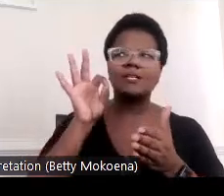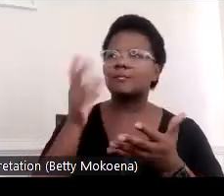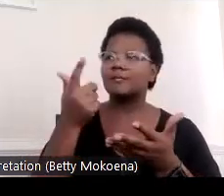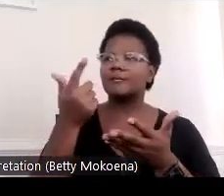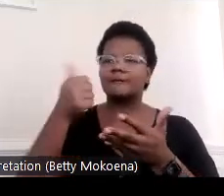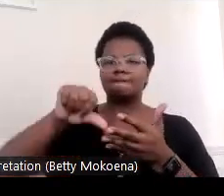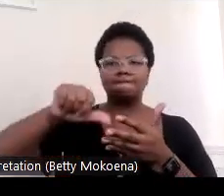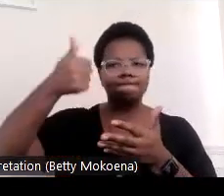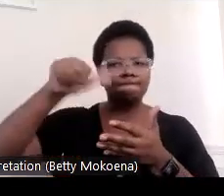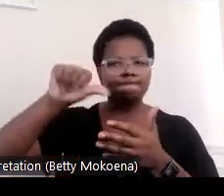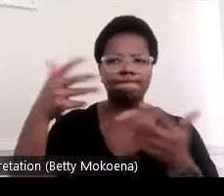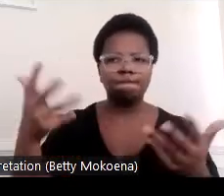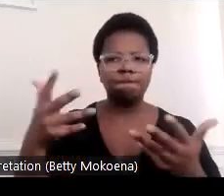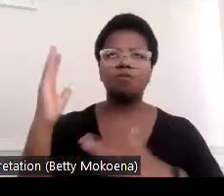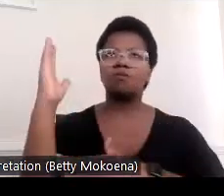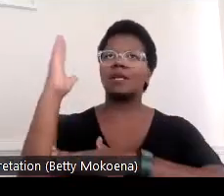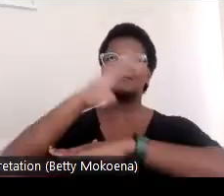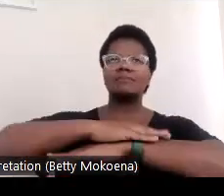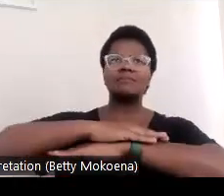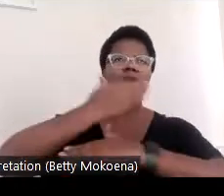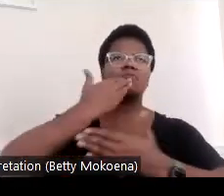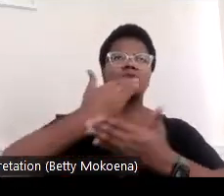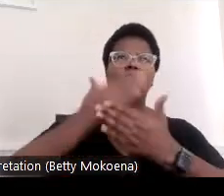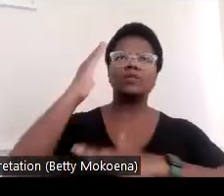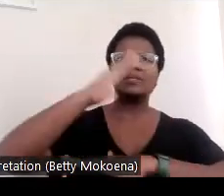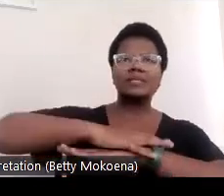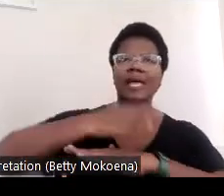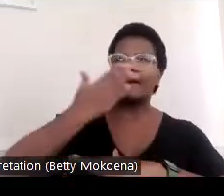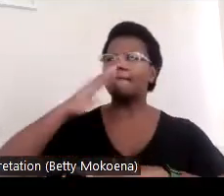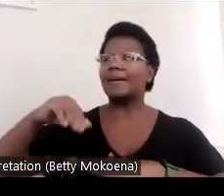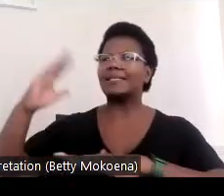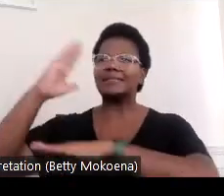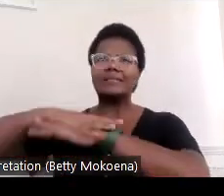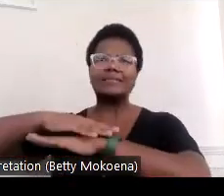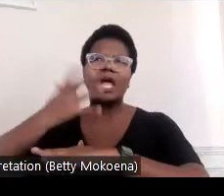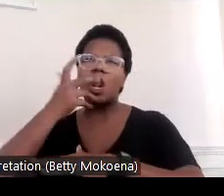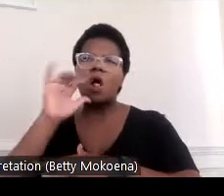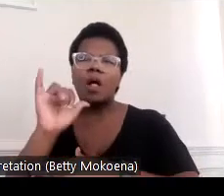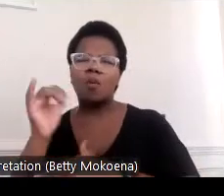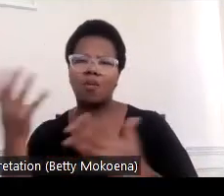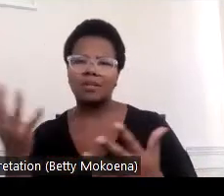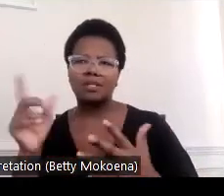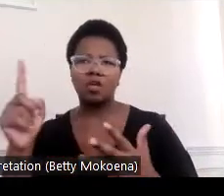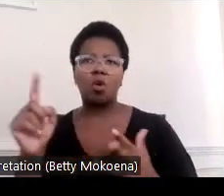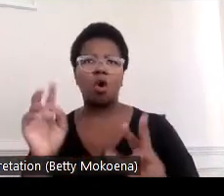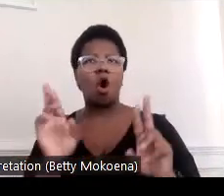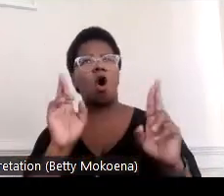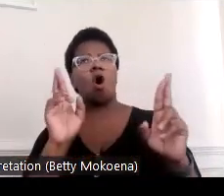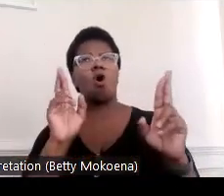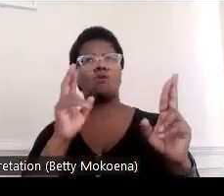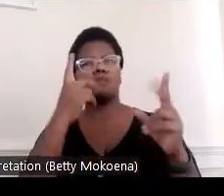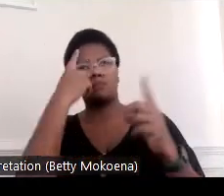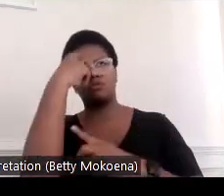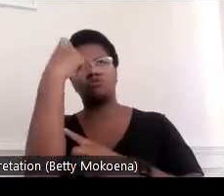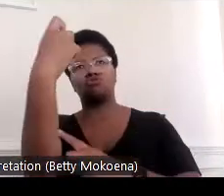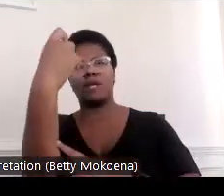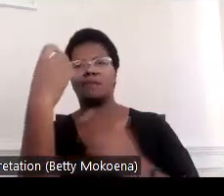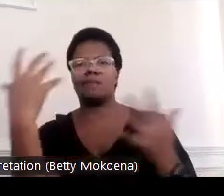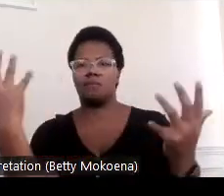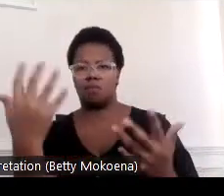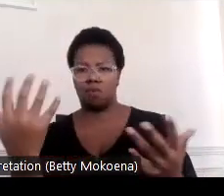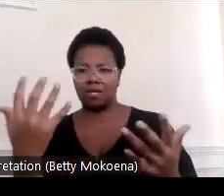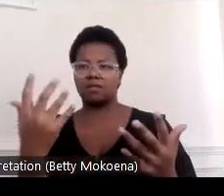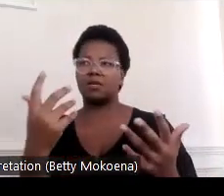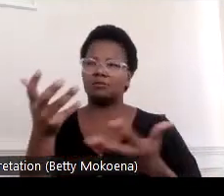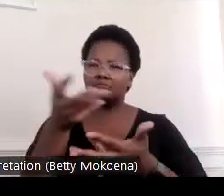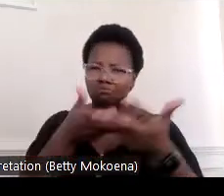un planificación central a la persona preguntarles qué es lo que funciona Qué es lo que no funciona qué es lo que le gustaría ver qué es